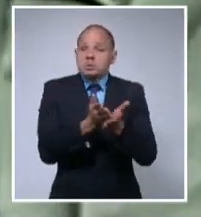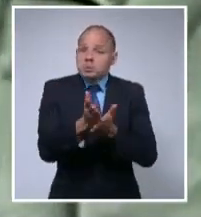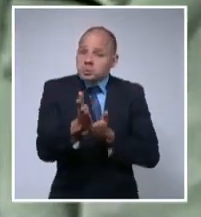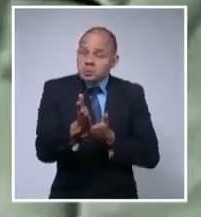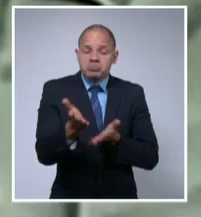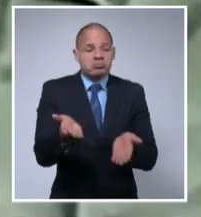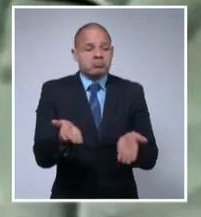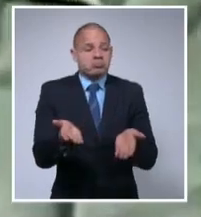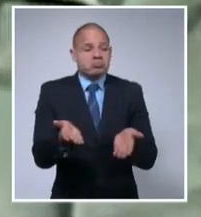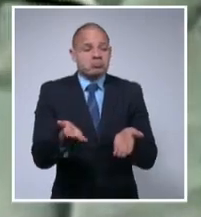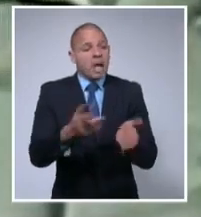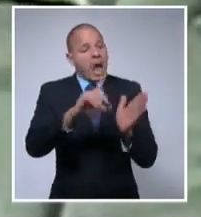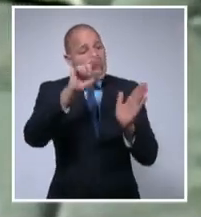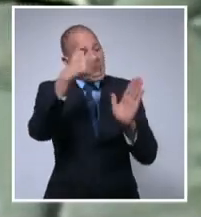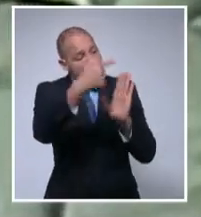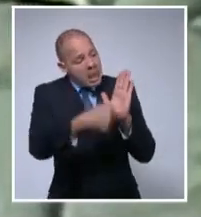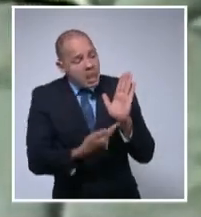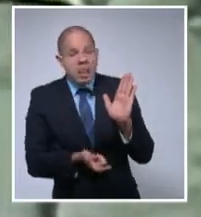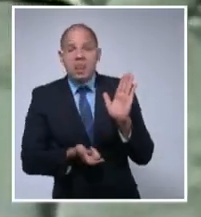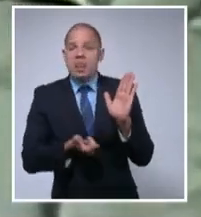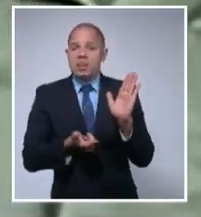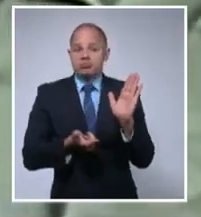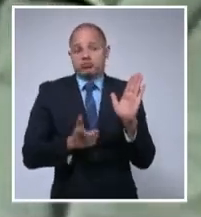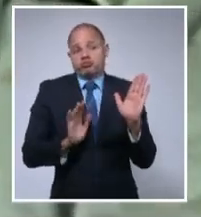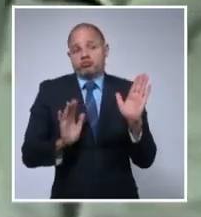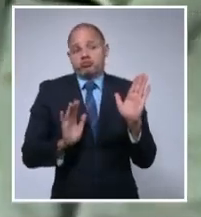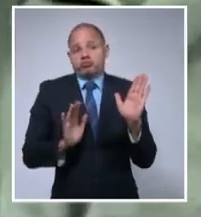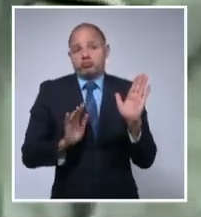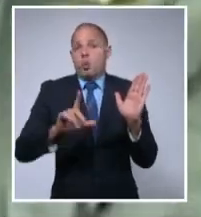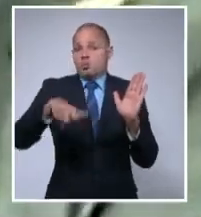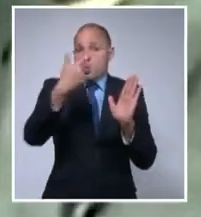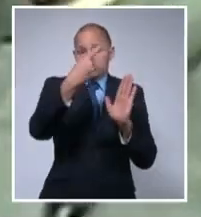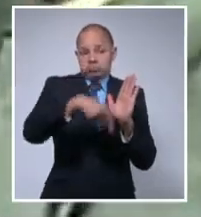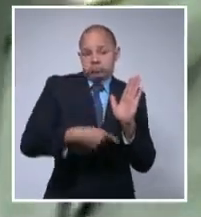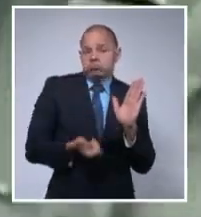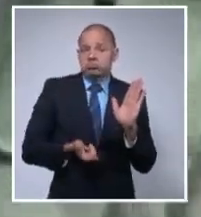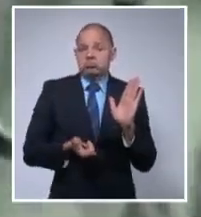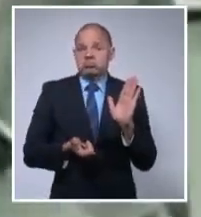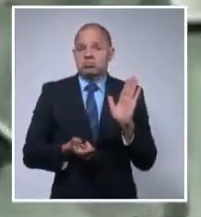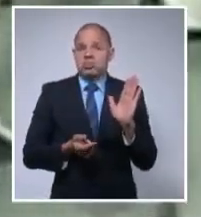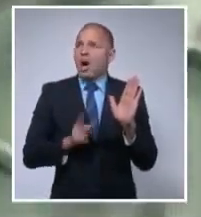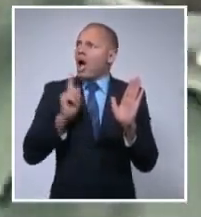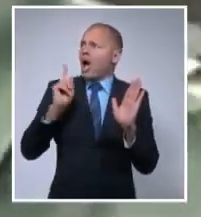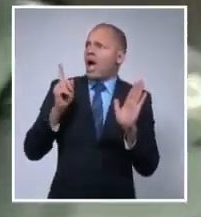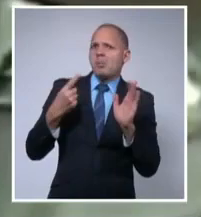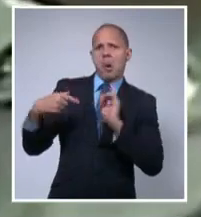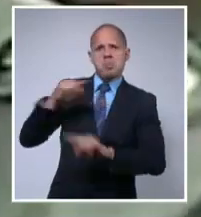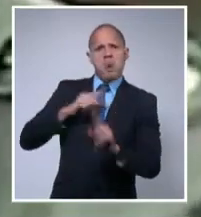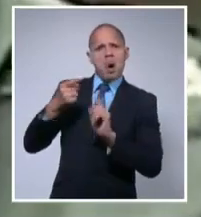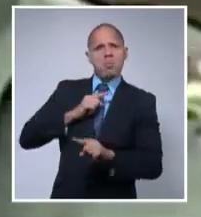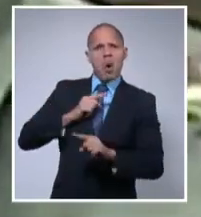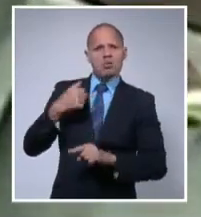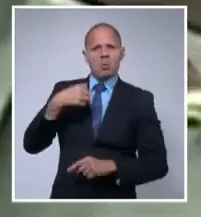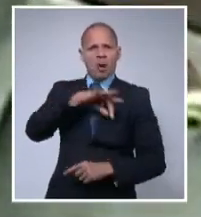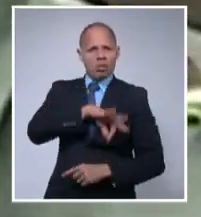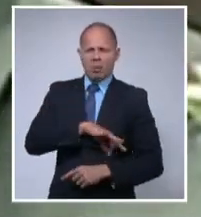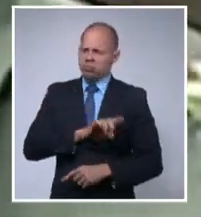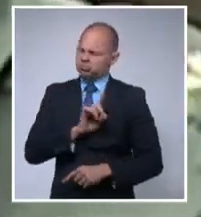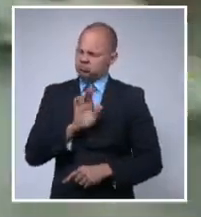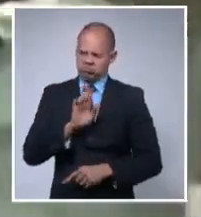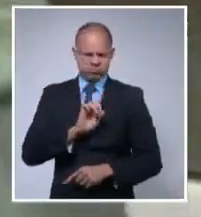utilizaremos las leyes, tomaremos todas las medidas, no nos van a desmoralizar, no nos van a